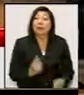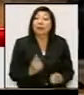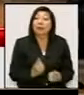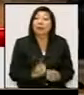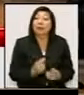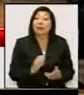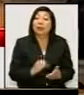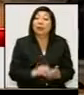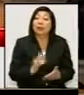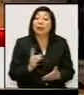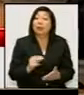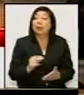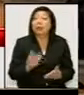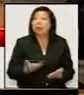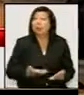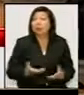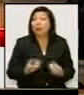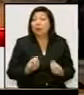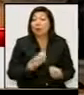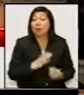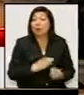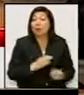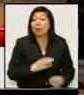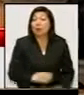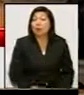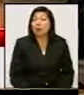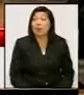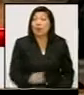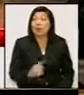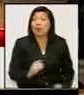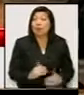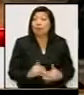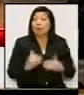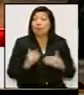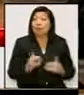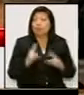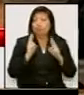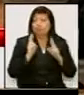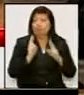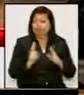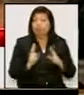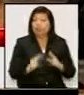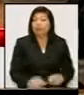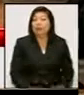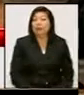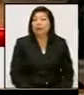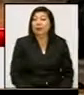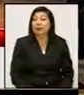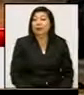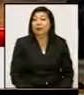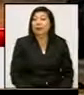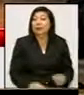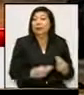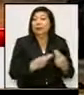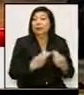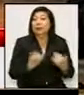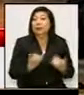las sanciones, ¿no? Tratar de encauzar la conducta de los agentes para pues que respeten los parámetros de, que se